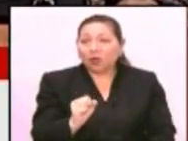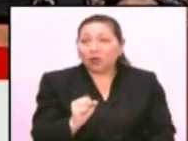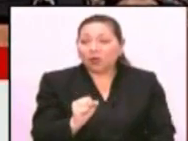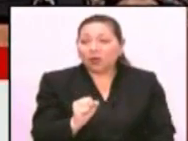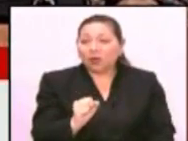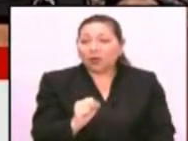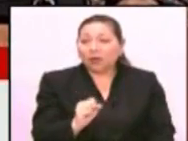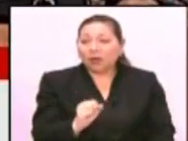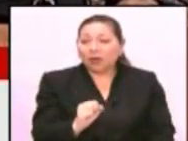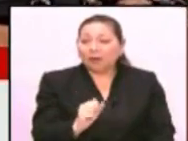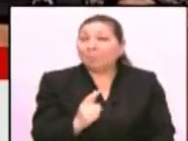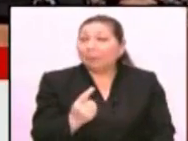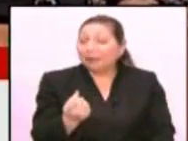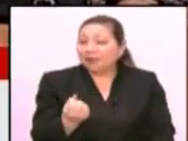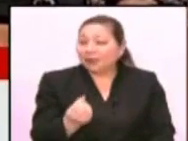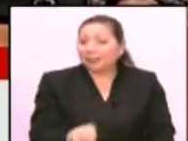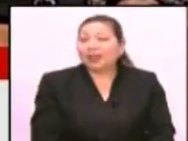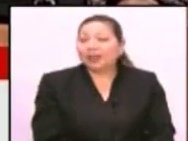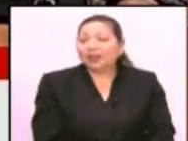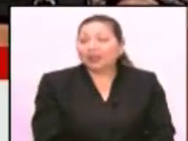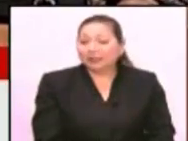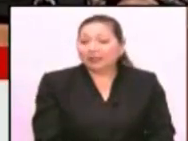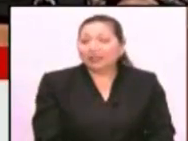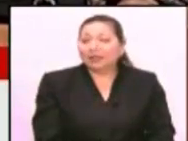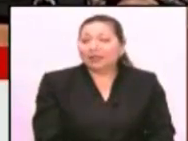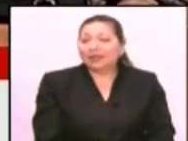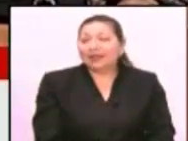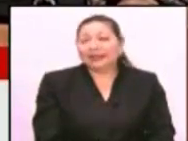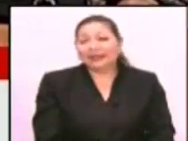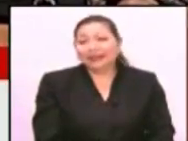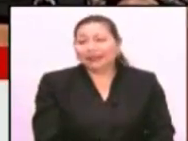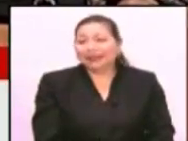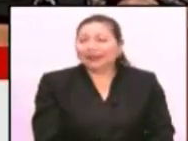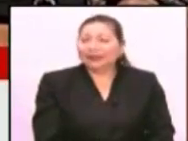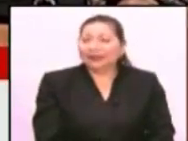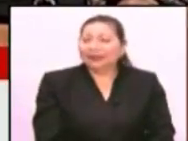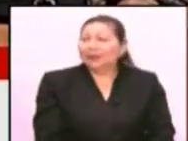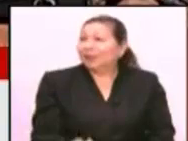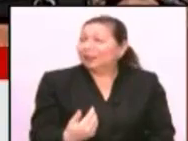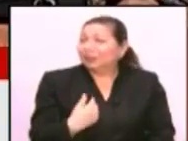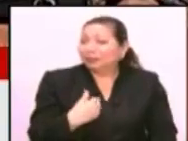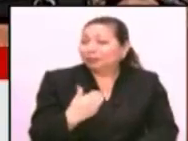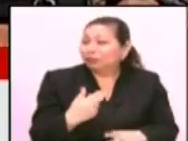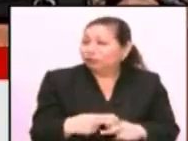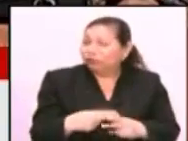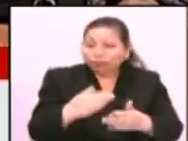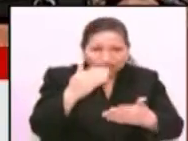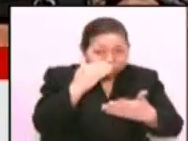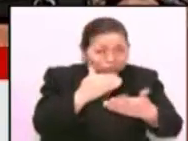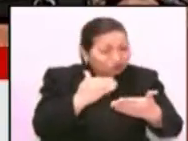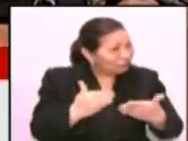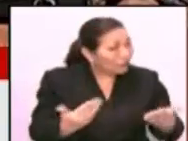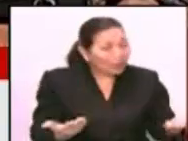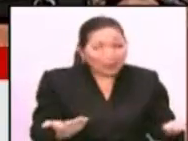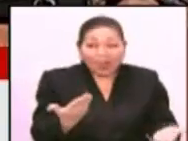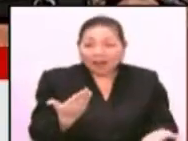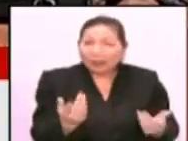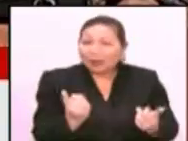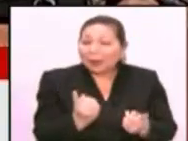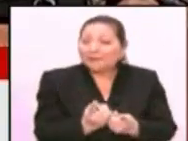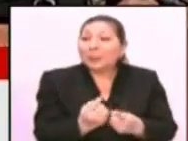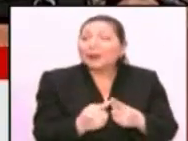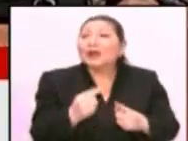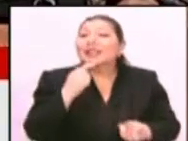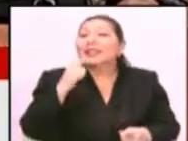llamado Carlos Zoe Vázquez, o también llamado Carlos Vázquez Ganosa. Entonces, él no tiene un registro, ¿no es cierto? No hay forma a veces de encontrar,